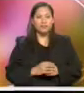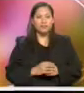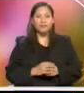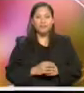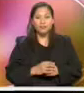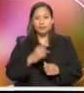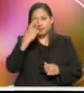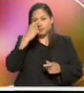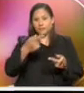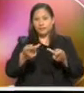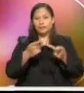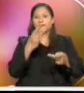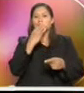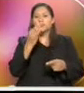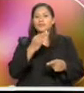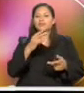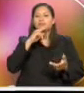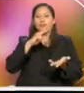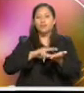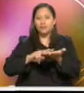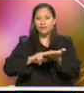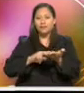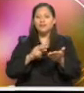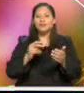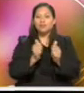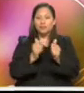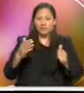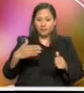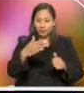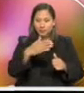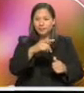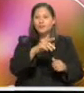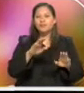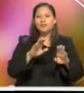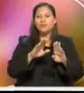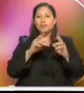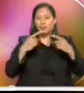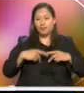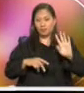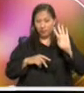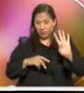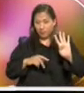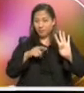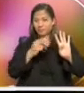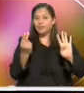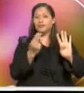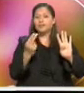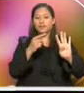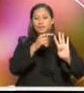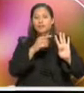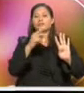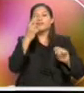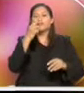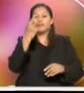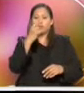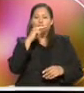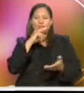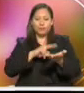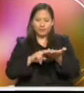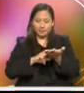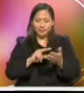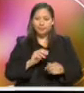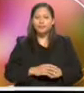Pues para preparar este delicioso guacamole con surimi, para que además sea para 4 personas, vamos a necesitar un aguacate. Un aguacate,